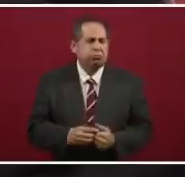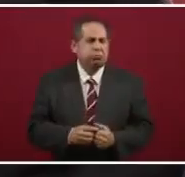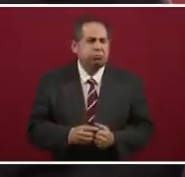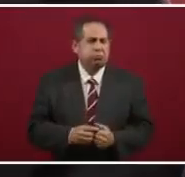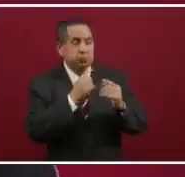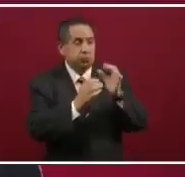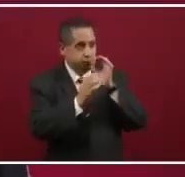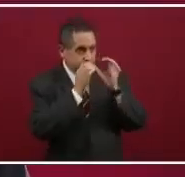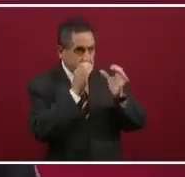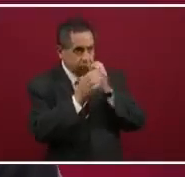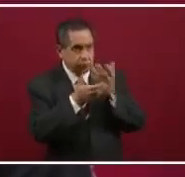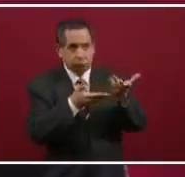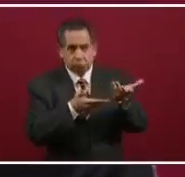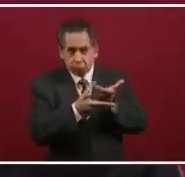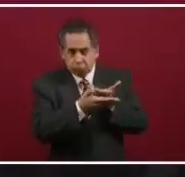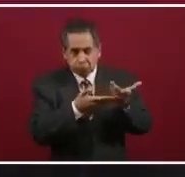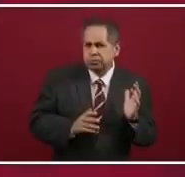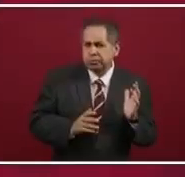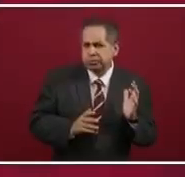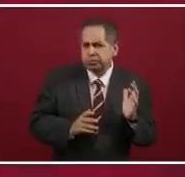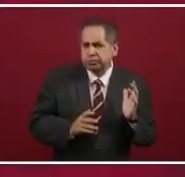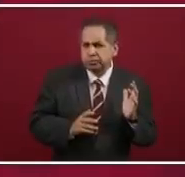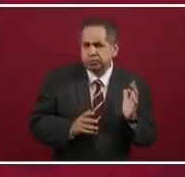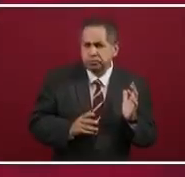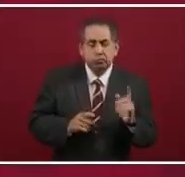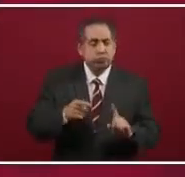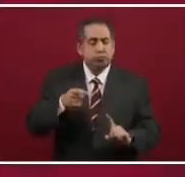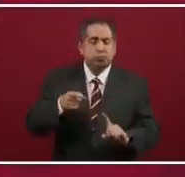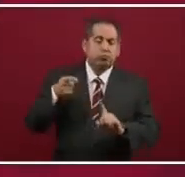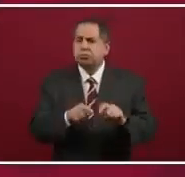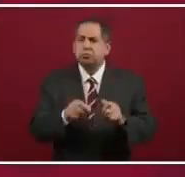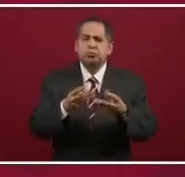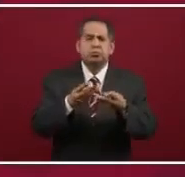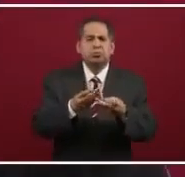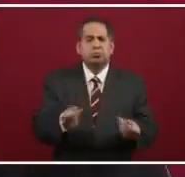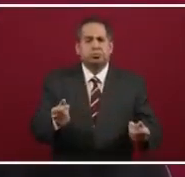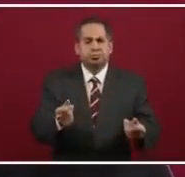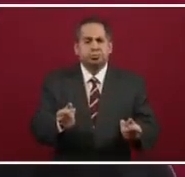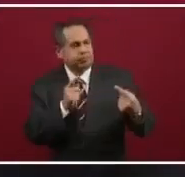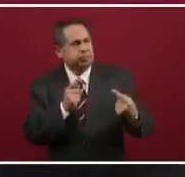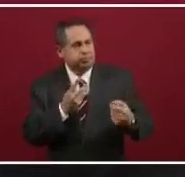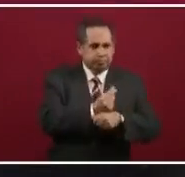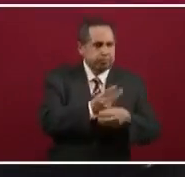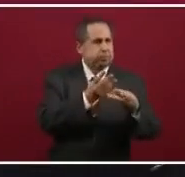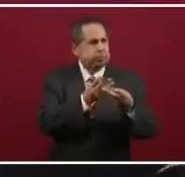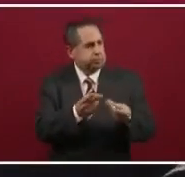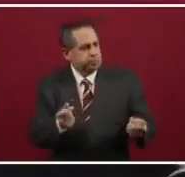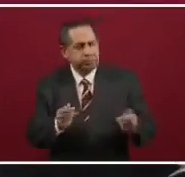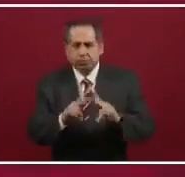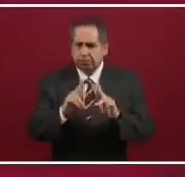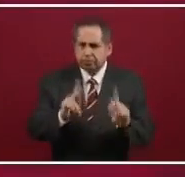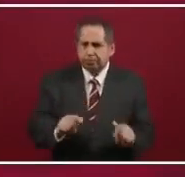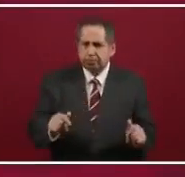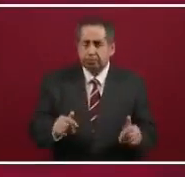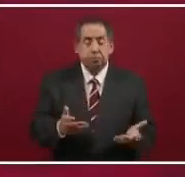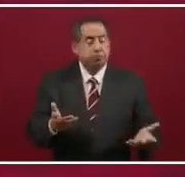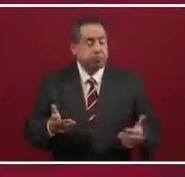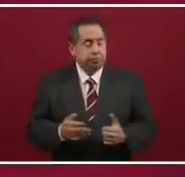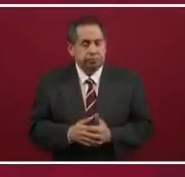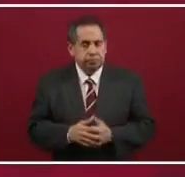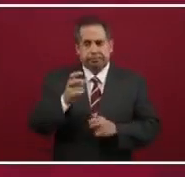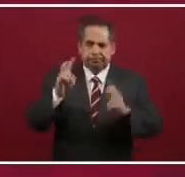el diálogo, buscando la solución pacífica a las controversias. Y en este tema, pues